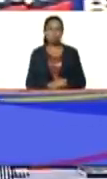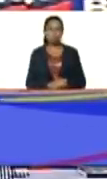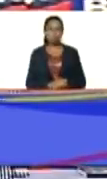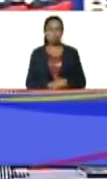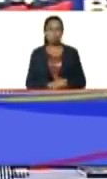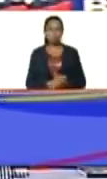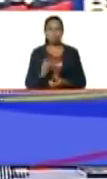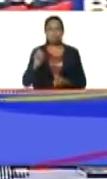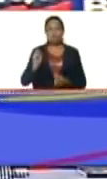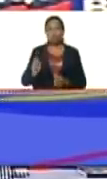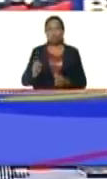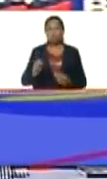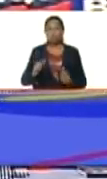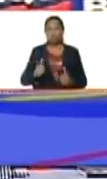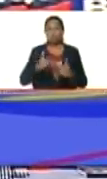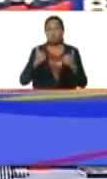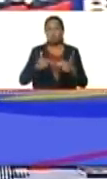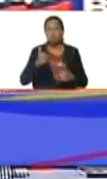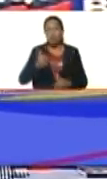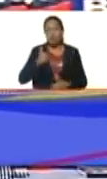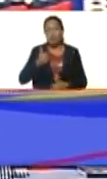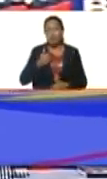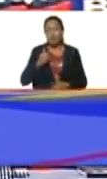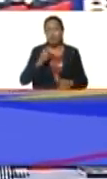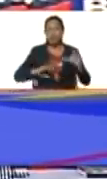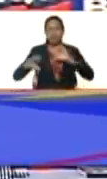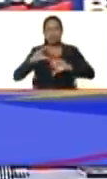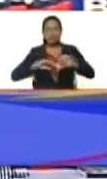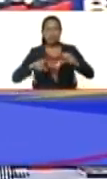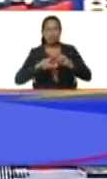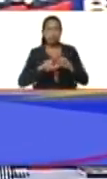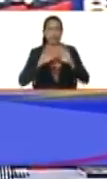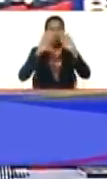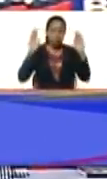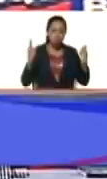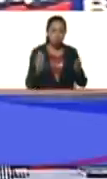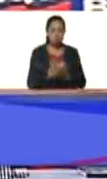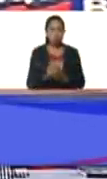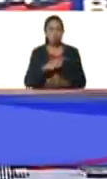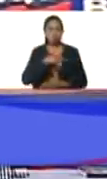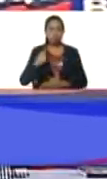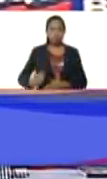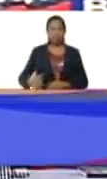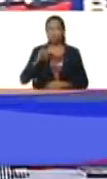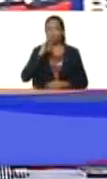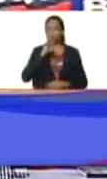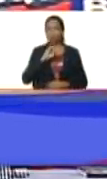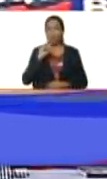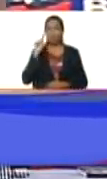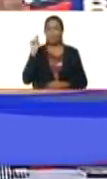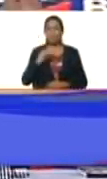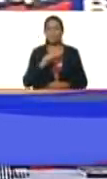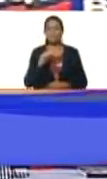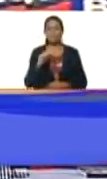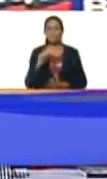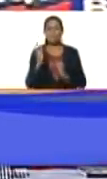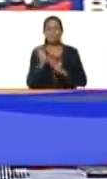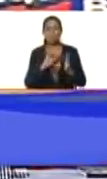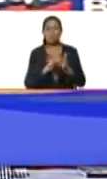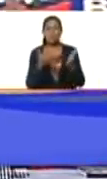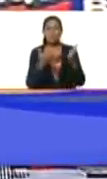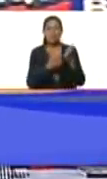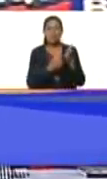afortunadamente hay buen desarrollo de la ciencia y tecnología de la salud en el mundo. China anunció ya para el mes de abril una